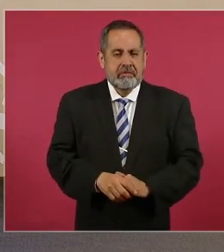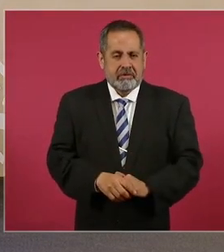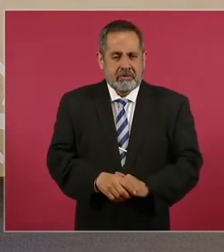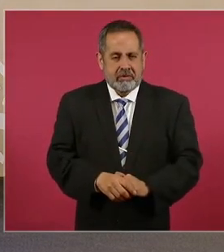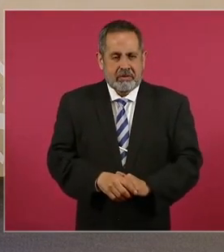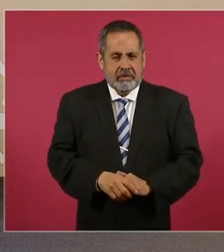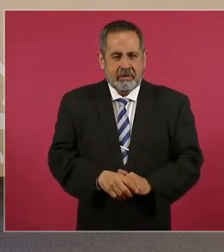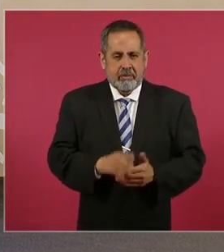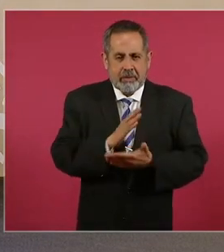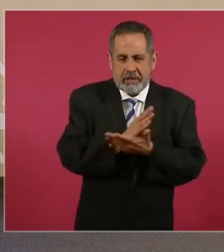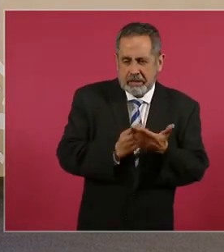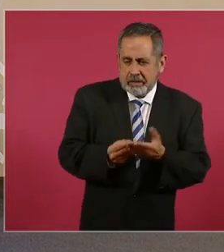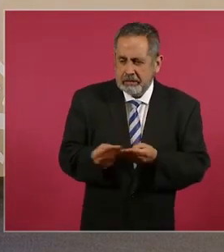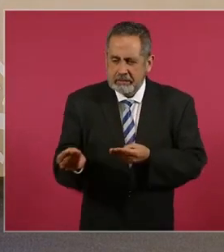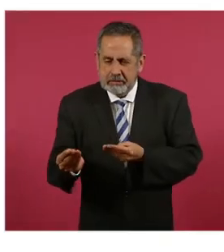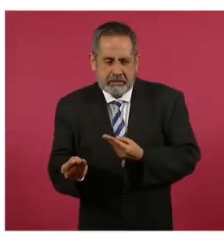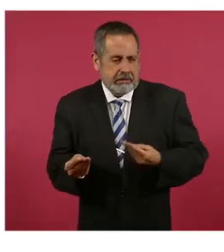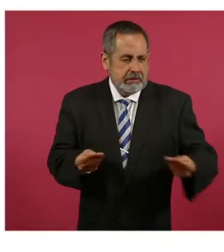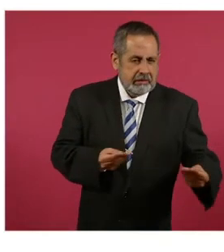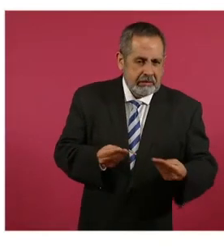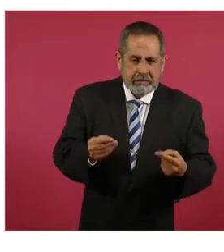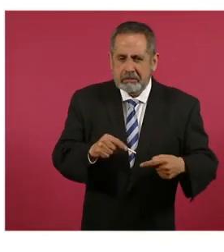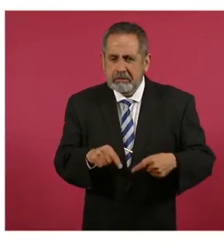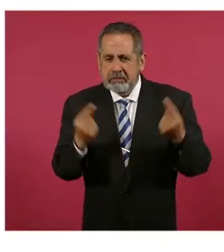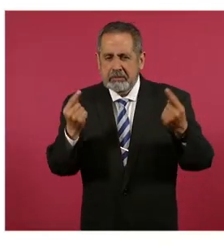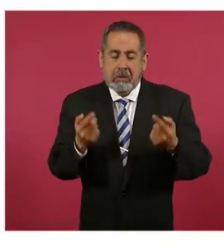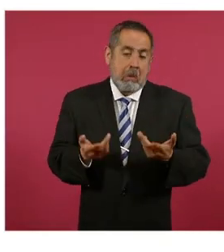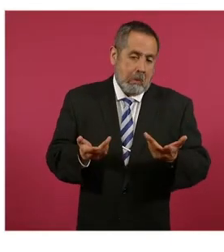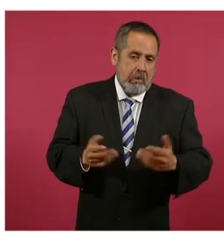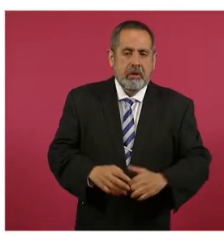Por el reparto de cargos.